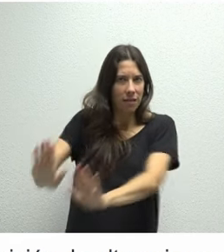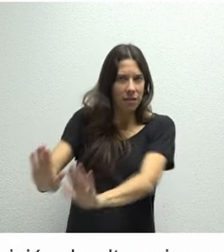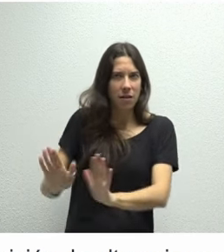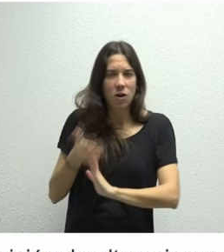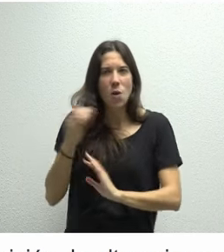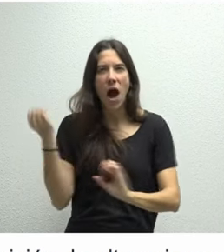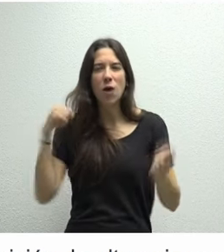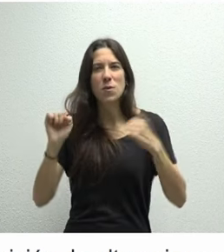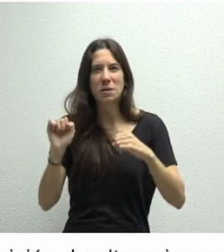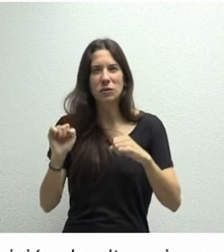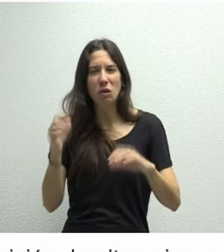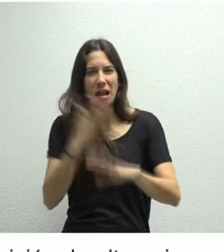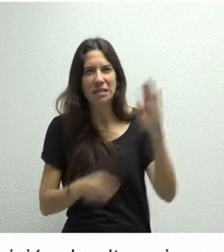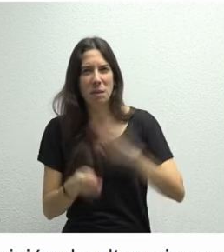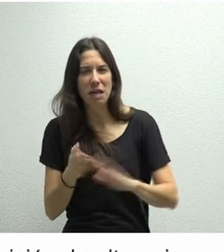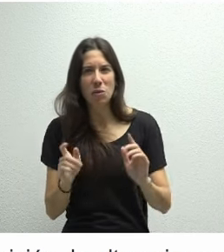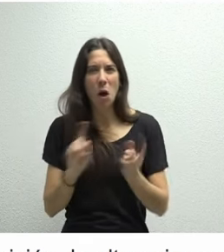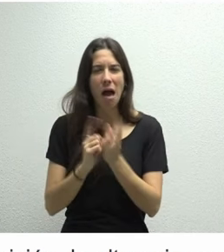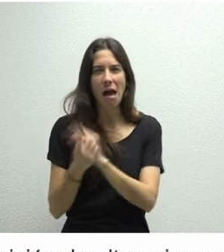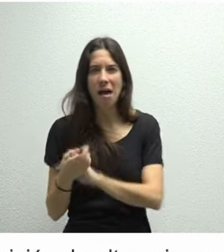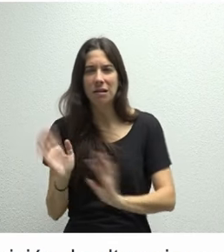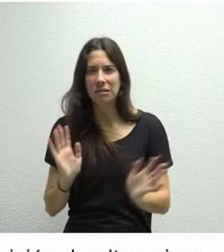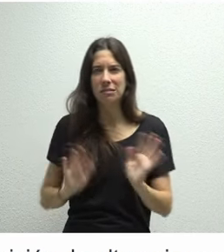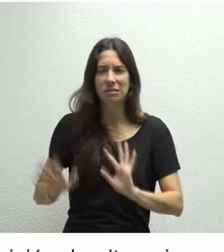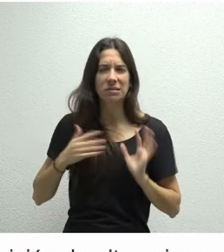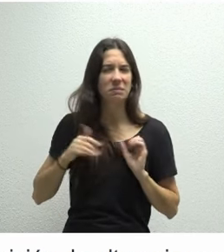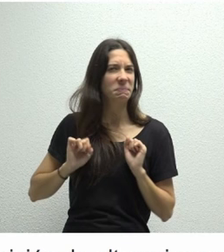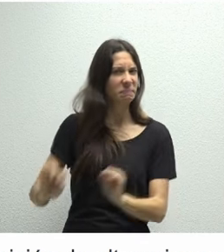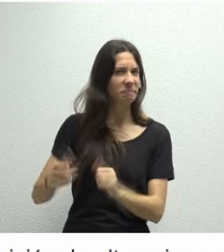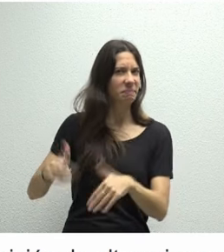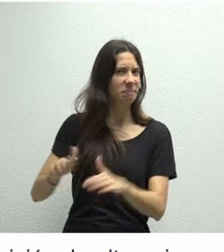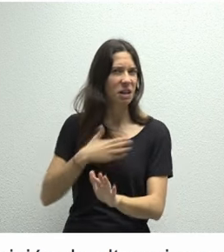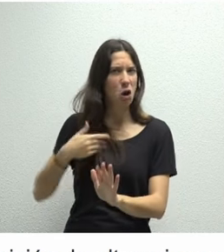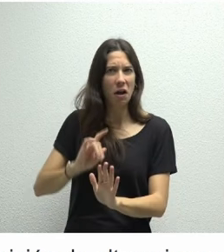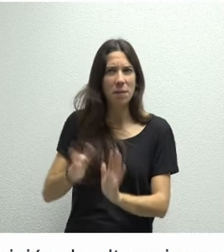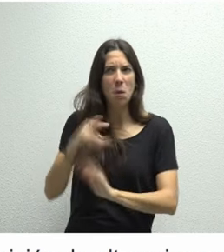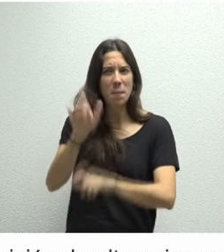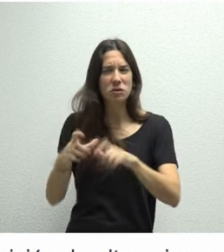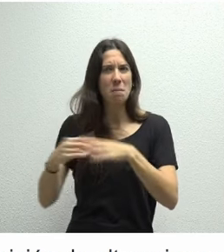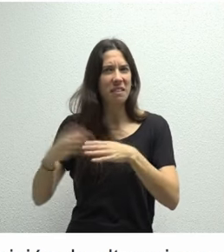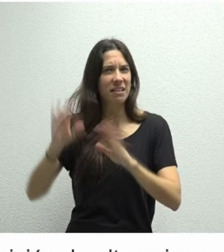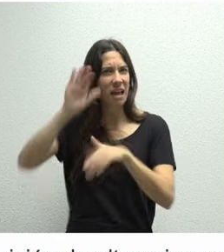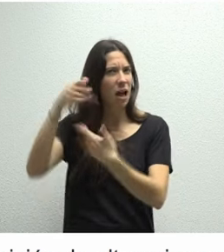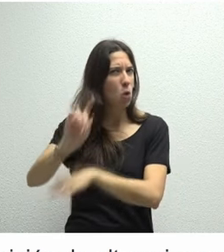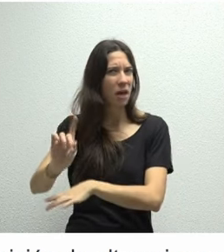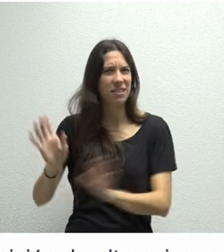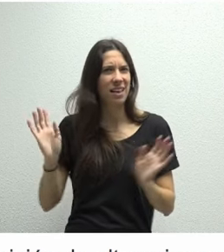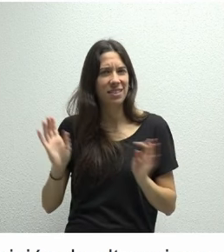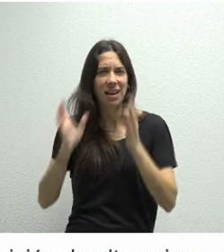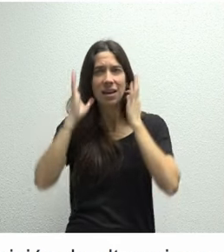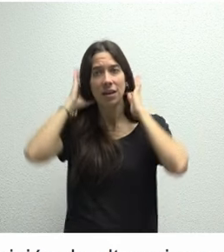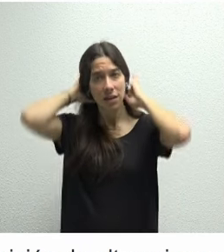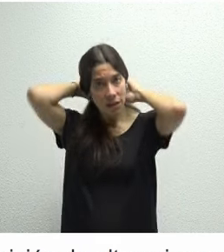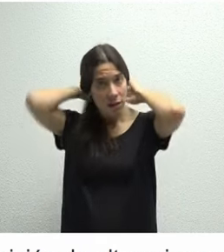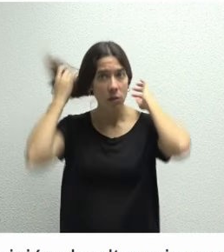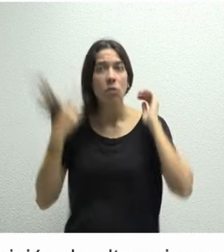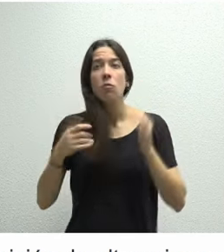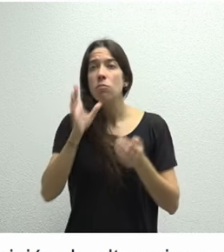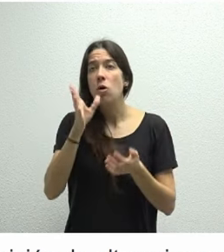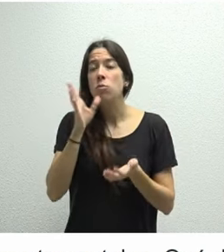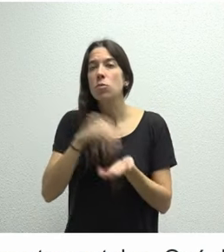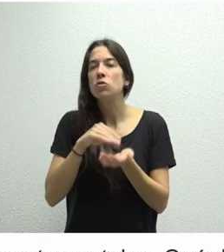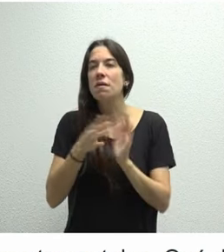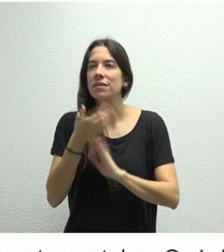comportamiento de la discapacidad no eh Cómo hemos expulsado el atender a estos pacientes por nuestra impotencia para